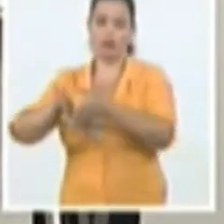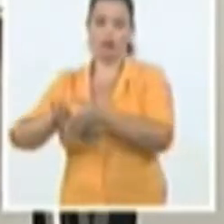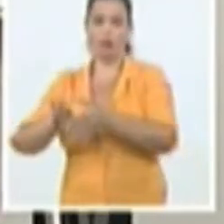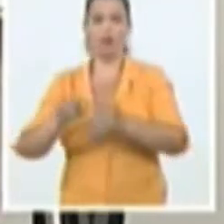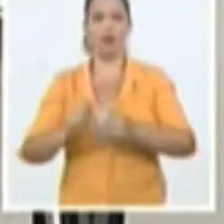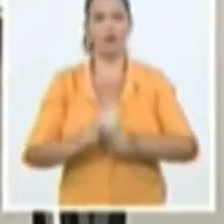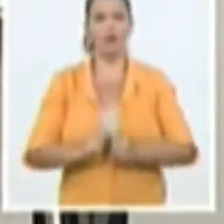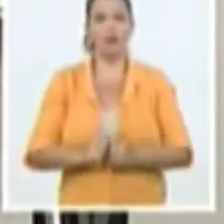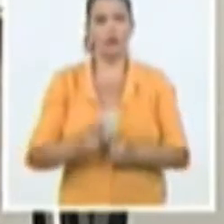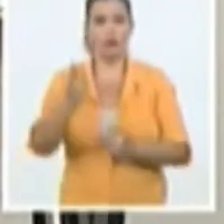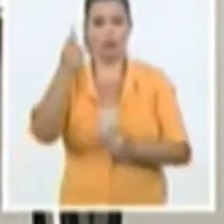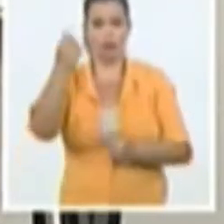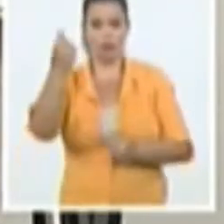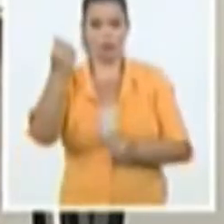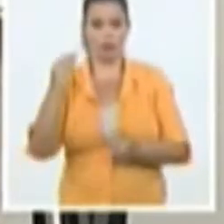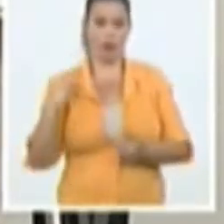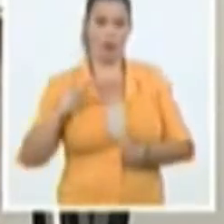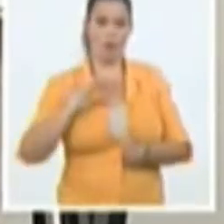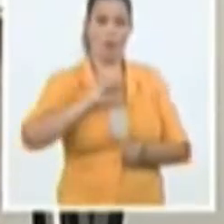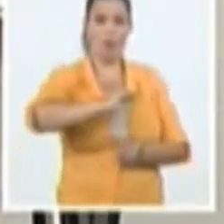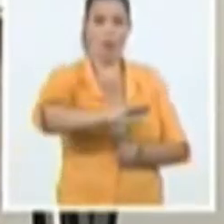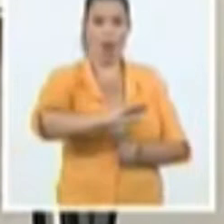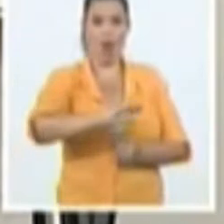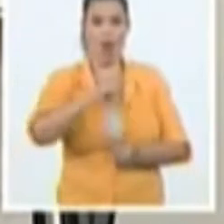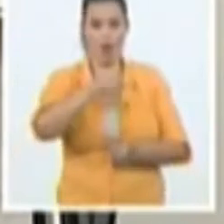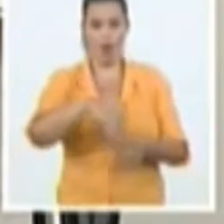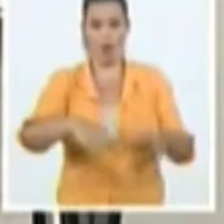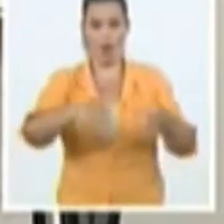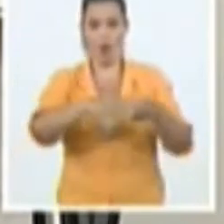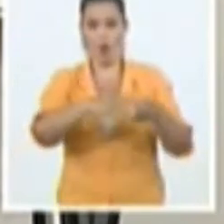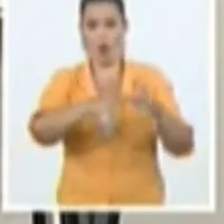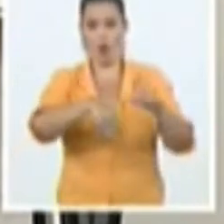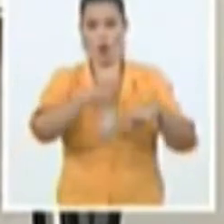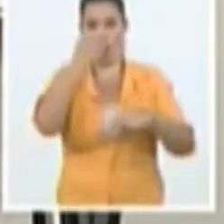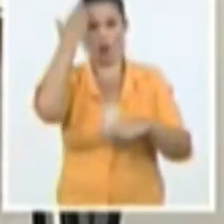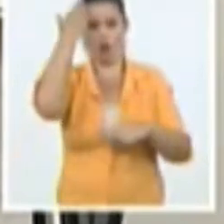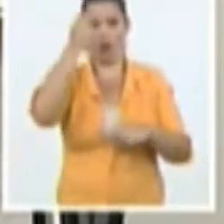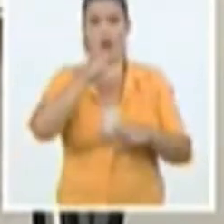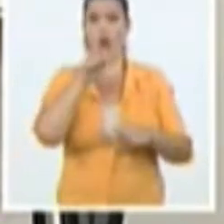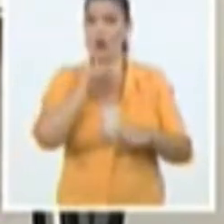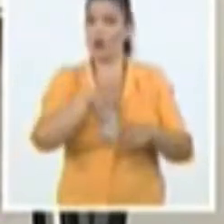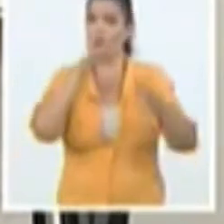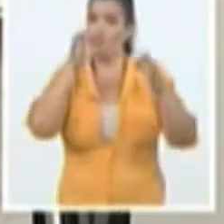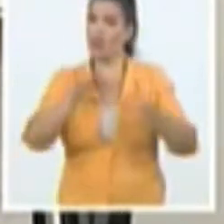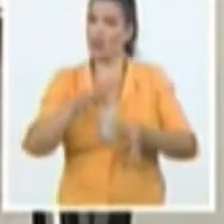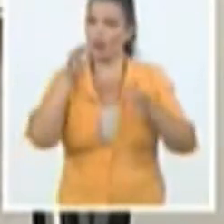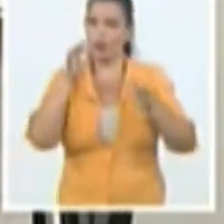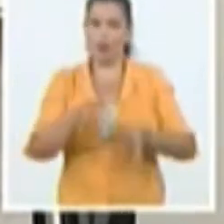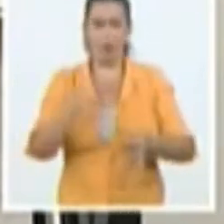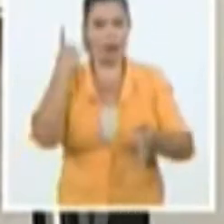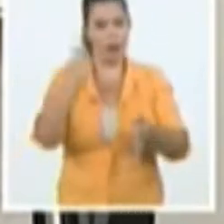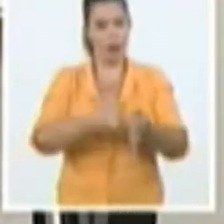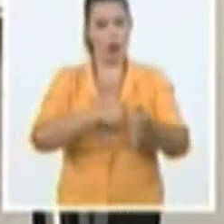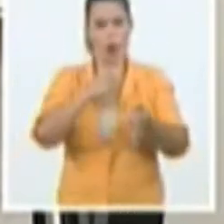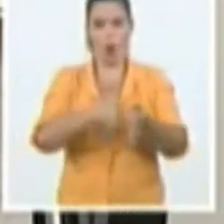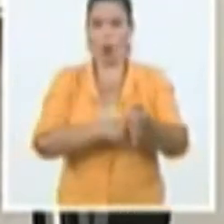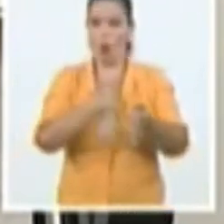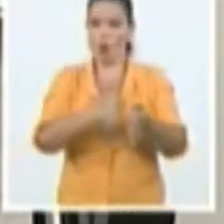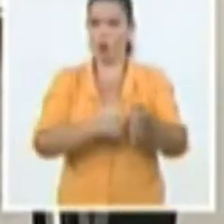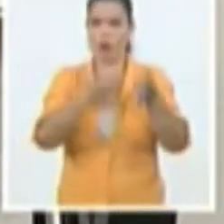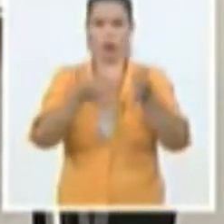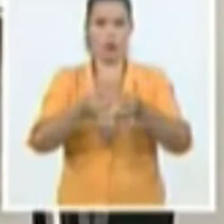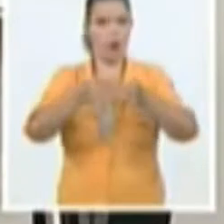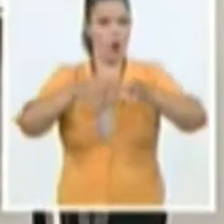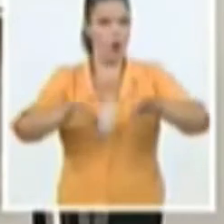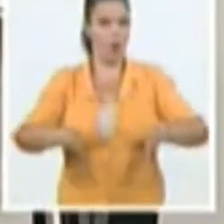acciones subversivas en otros países, ha sido una práctica sistemática de los gobiernos de Estados